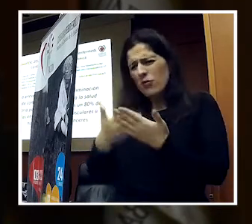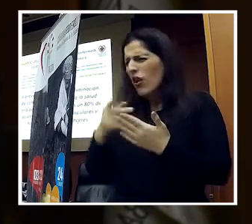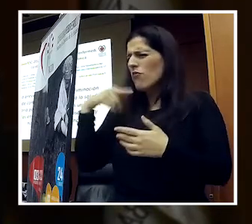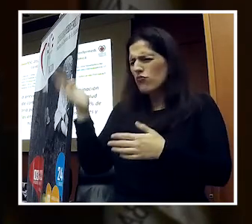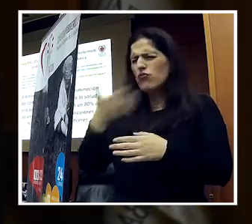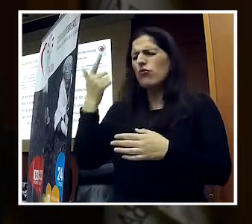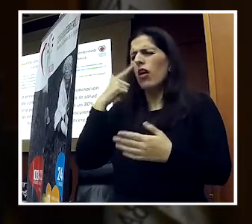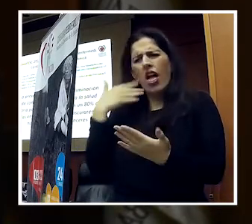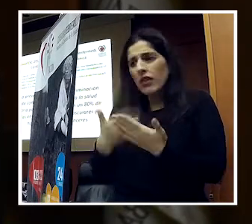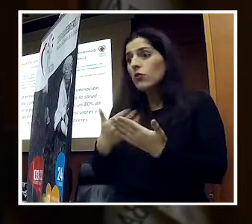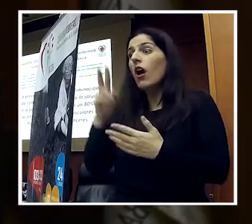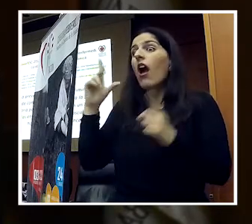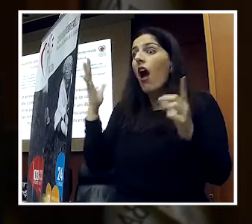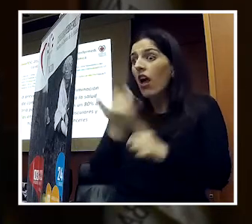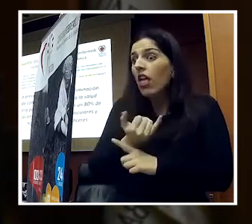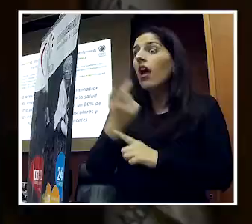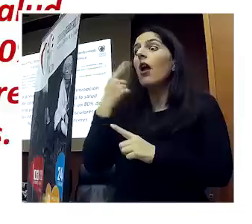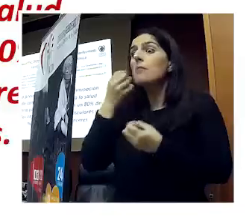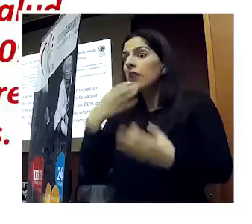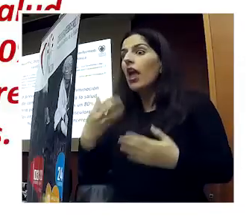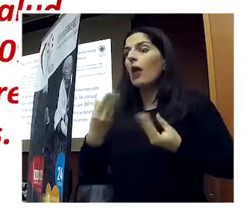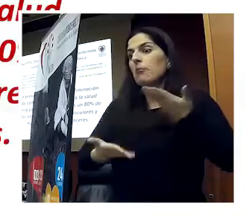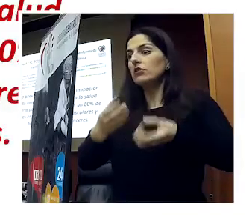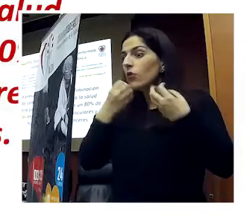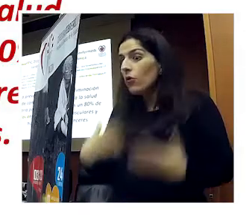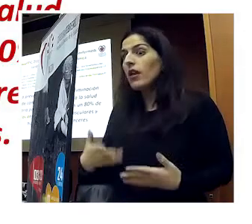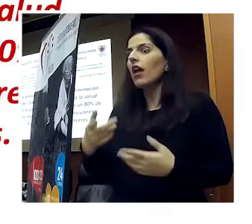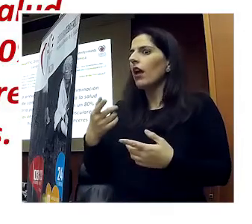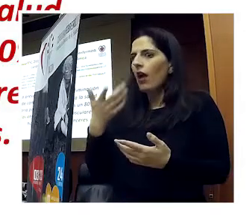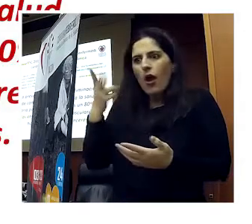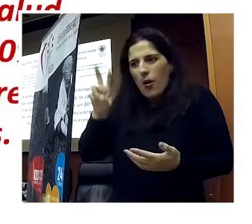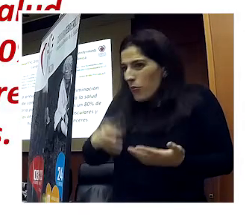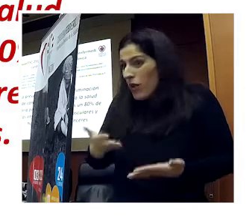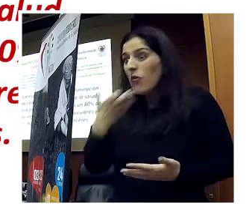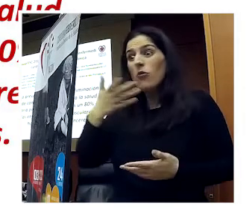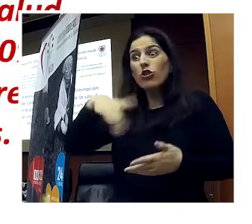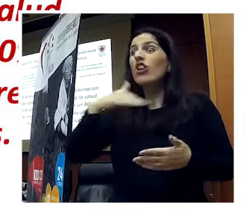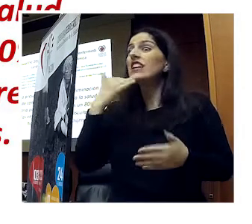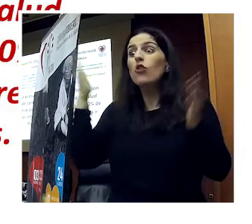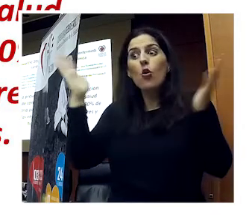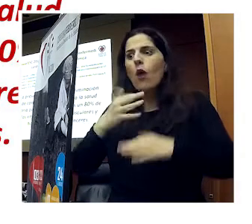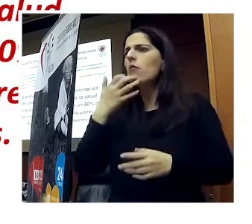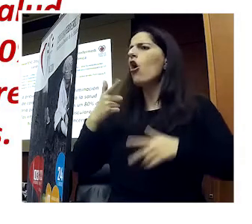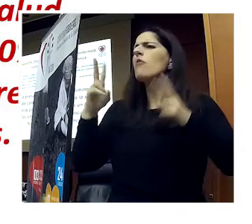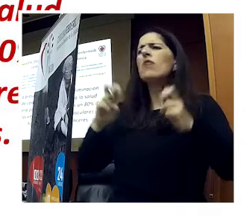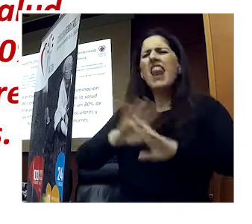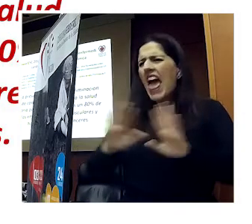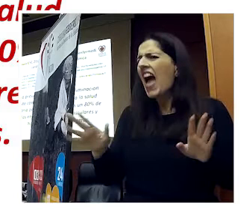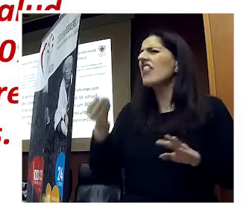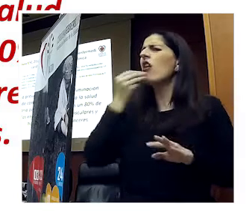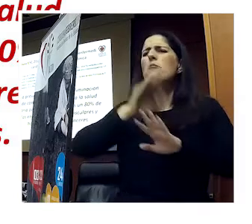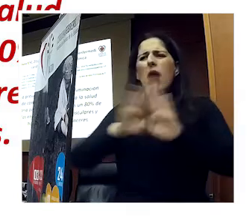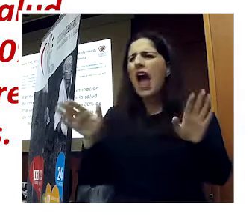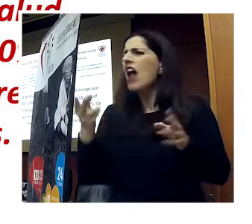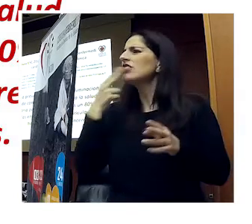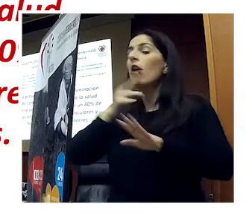Europea en Prevención Cardiovascular, en la que nos dice que si consiguiéramos eliminar estas conductas de riesgo, estas conductas de sedentarismo, de hábito tóxico, como